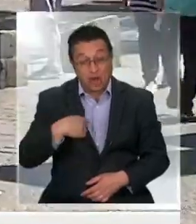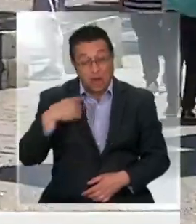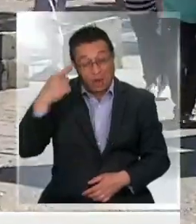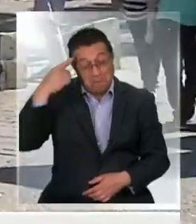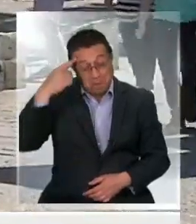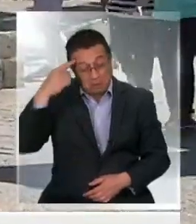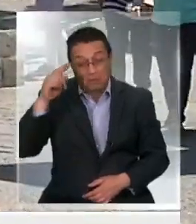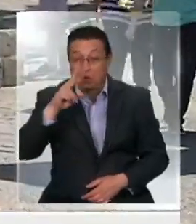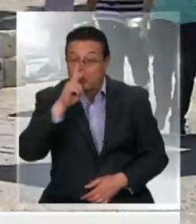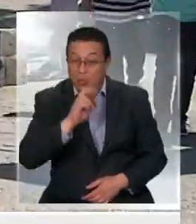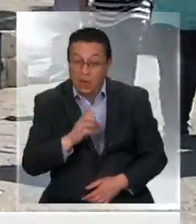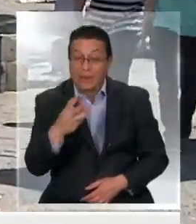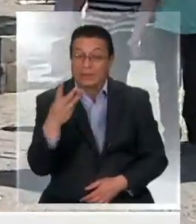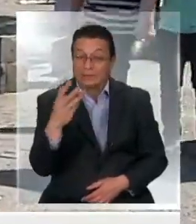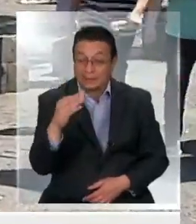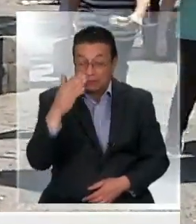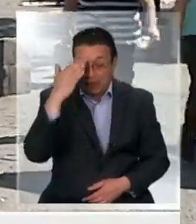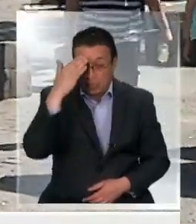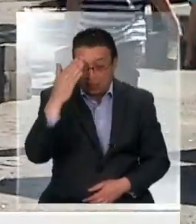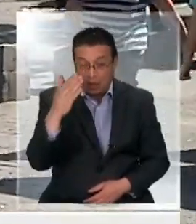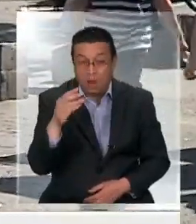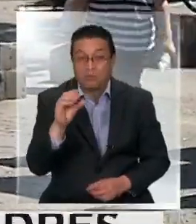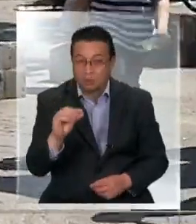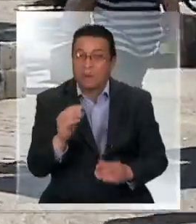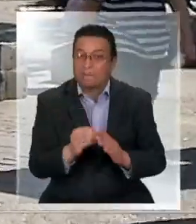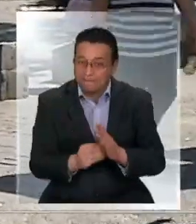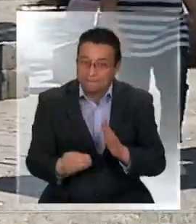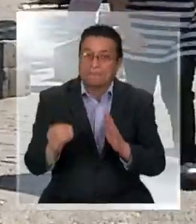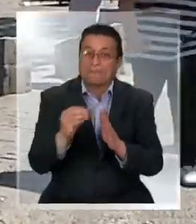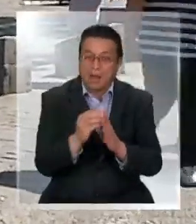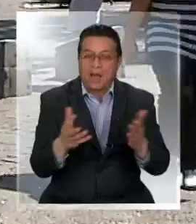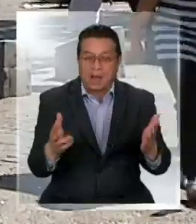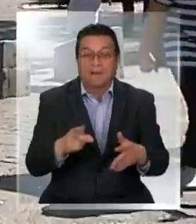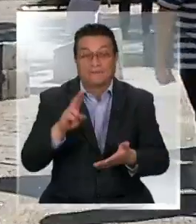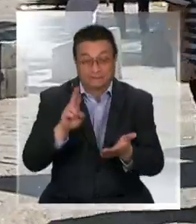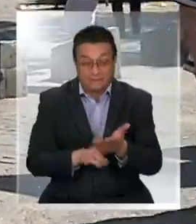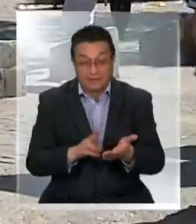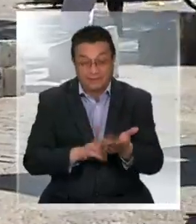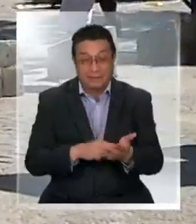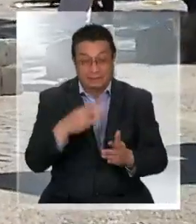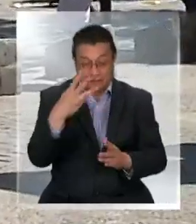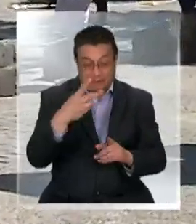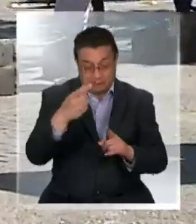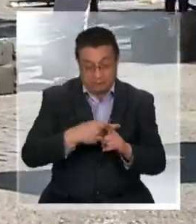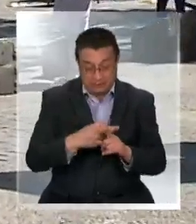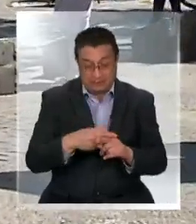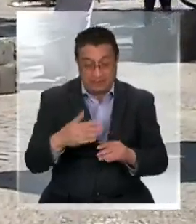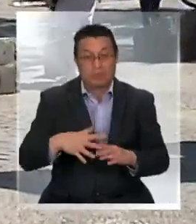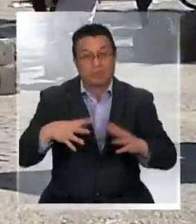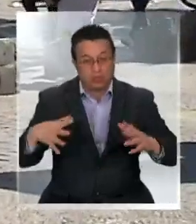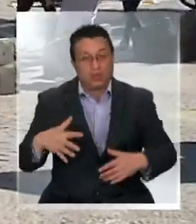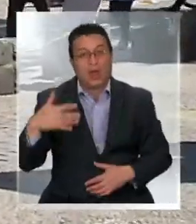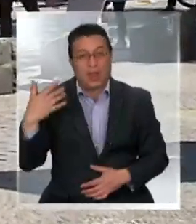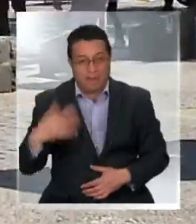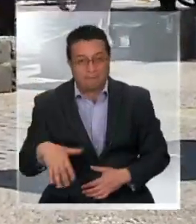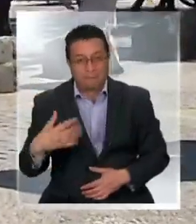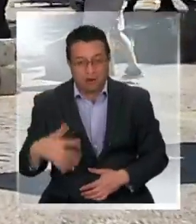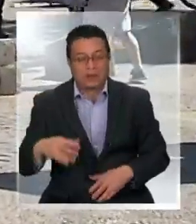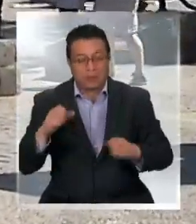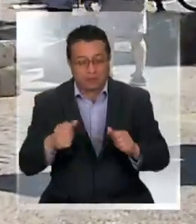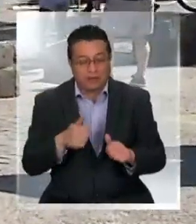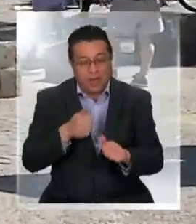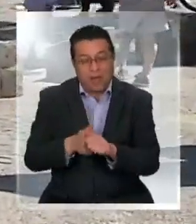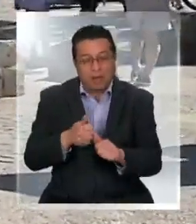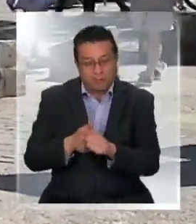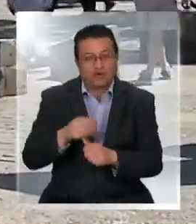igual forma 30 días podría ser un poco más, porque en verdad los primeros 3 meses para mí son imprescindibles para poder estar apoyando